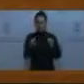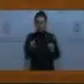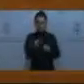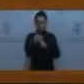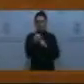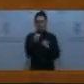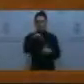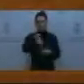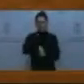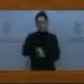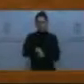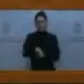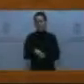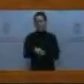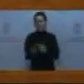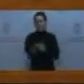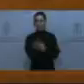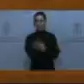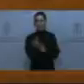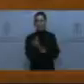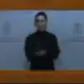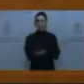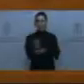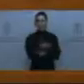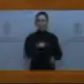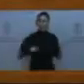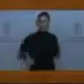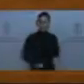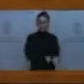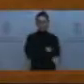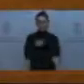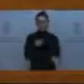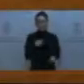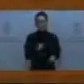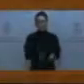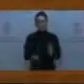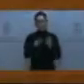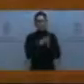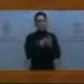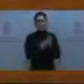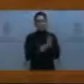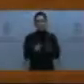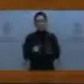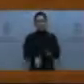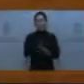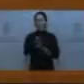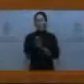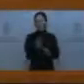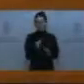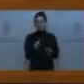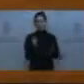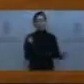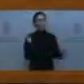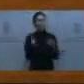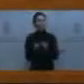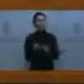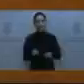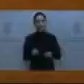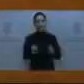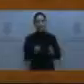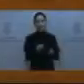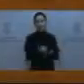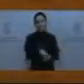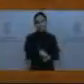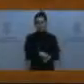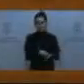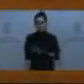nos trae esta proposición el Grupo Podemos, en el cual entiendo, además comparto sus dudas, porque